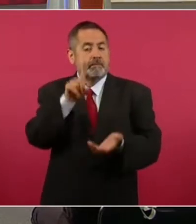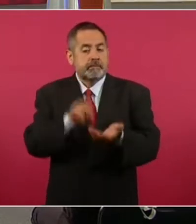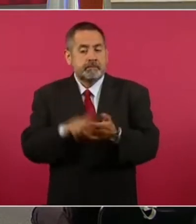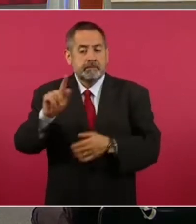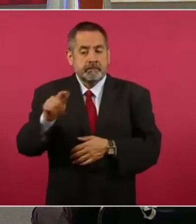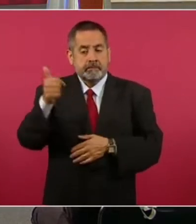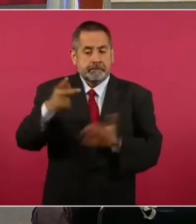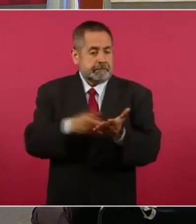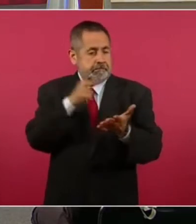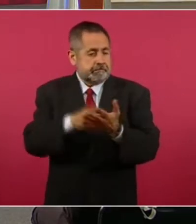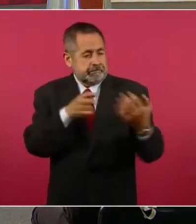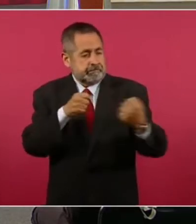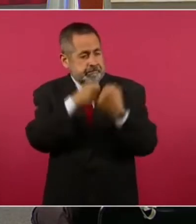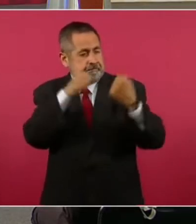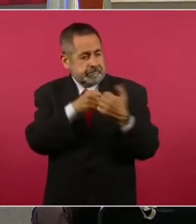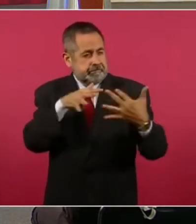1,076 enfrentamientos.